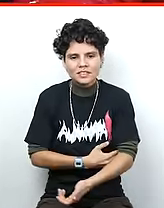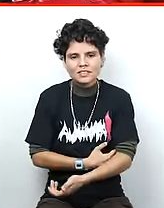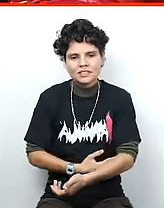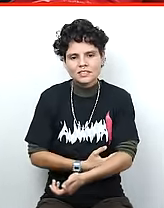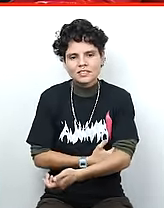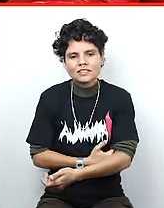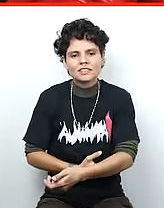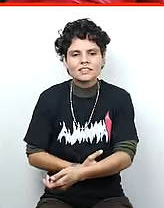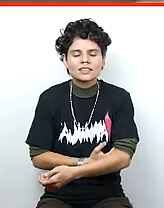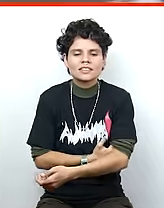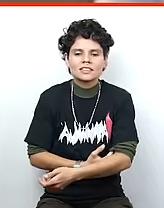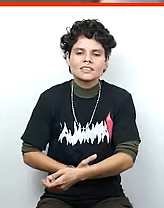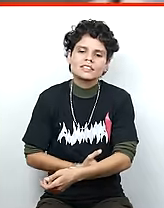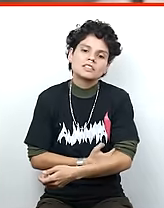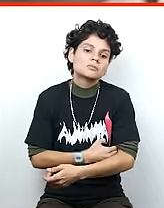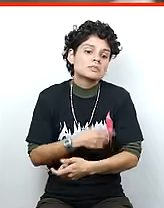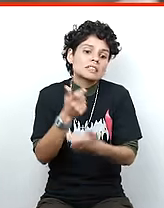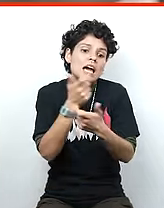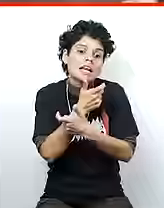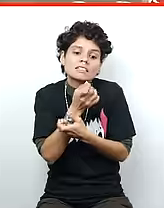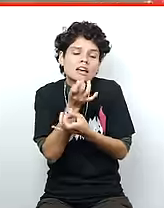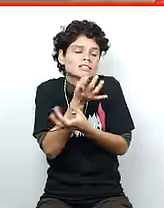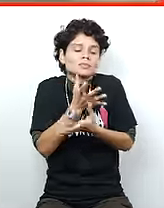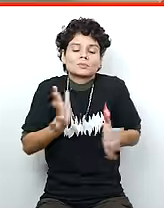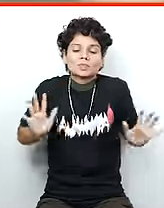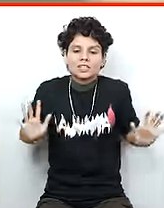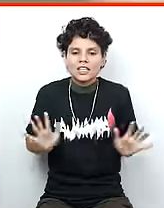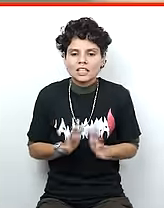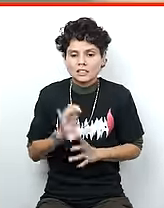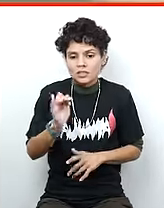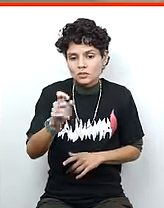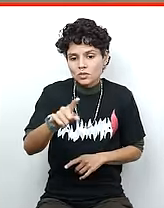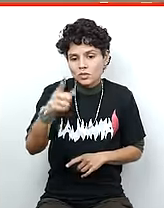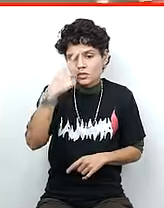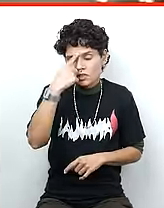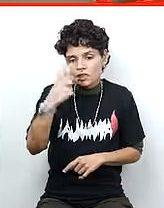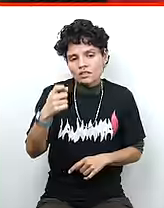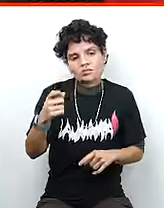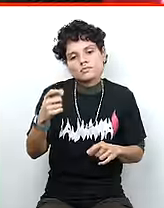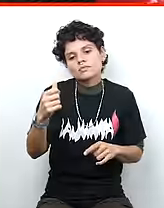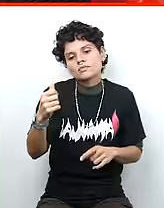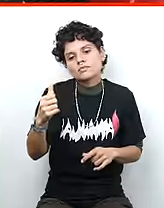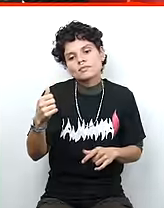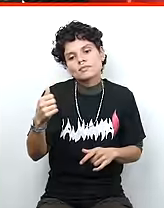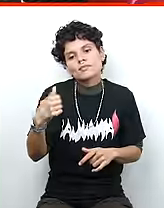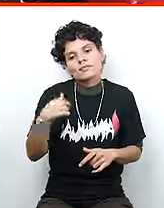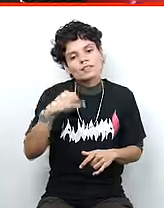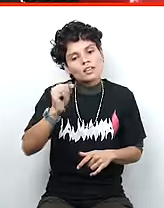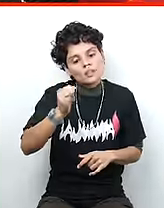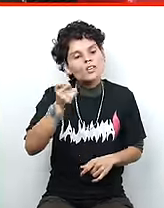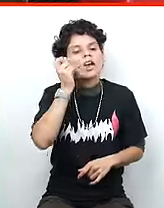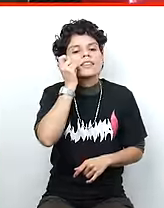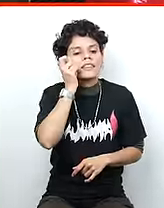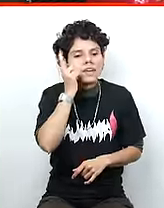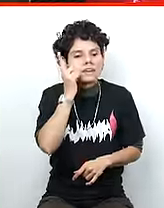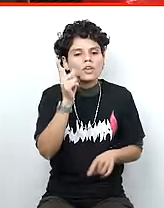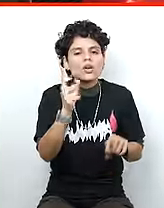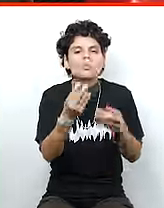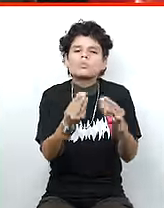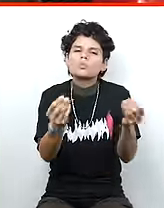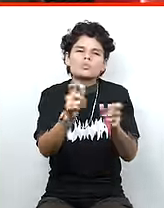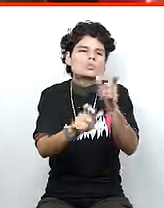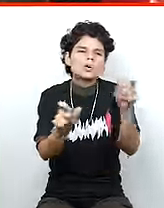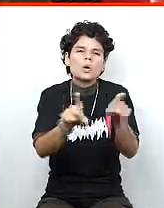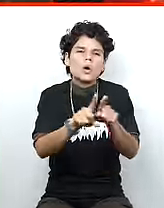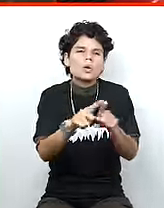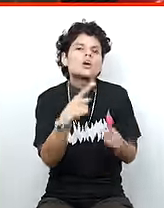Ahora ustedes deben tener su pareja y ya usted está serio, pero quizás... No, siempre he sido serio desde muy niño, pero yo te entiendo que hay mucha gente que se acerca